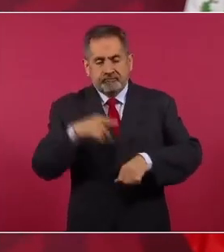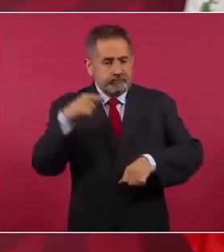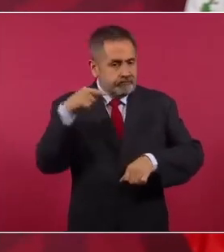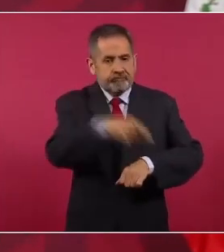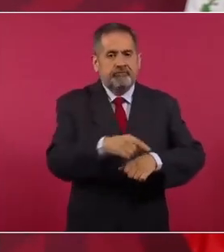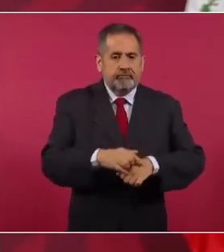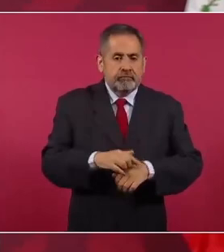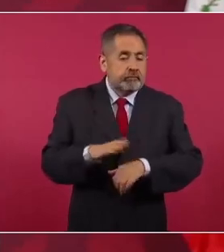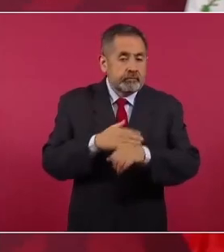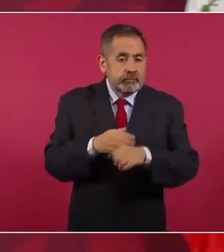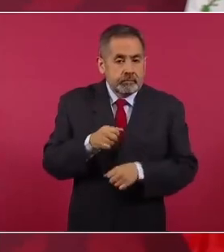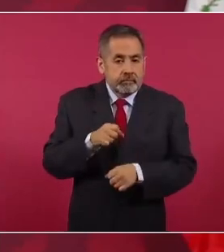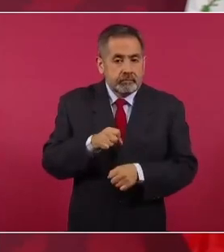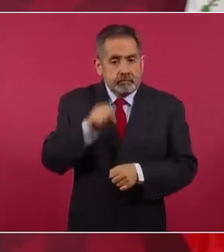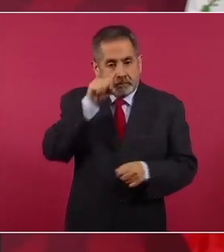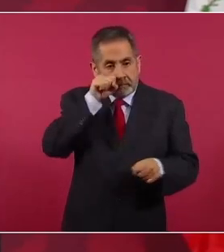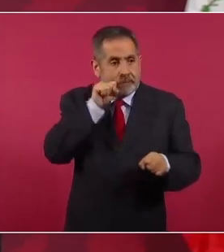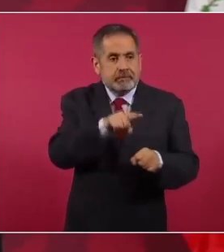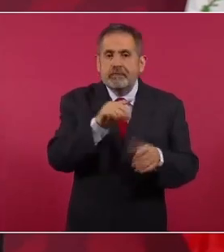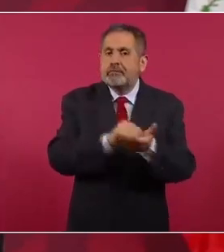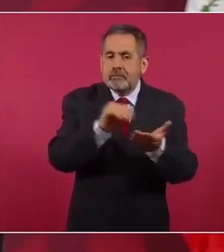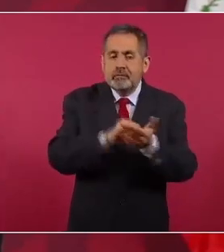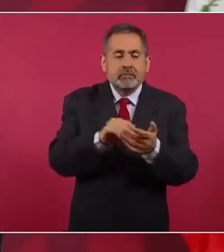porque siguen los sabadazos.